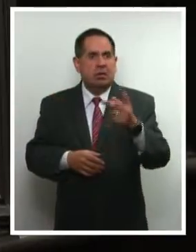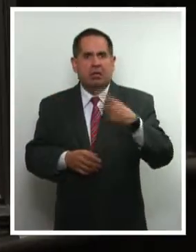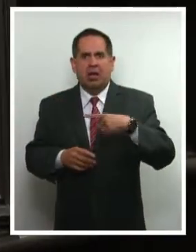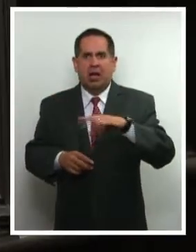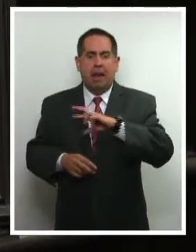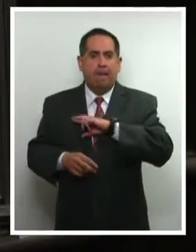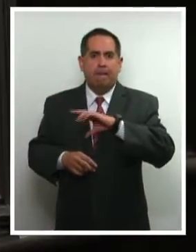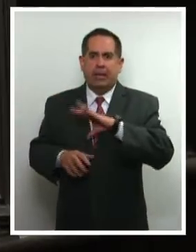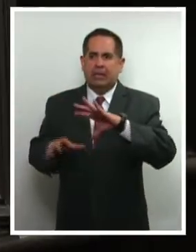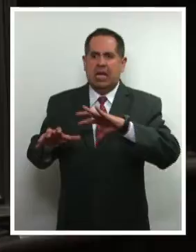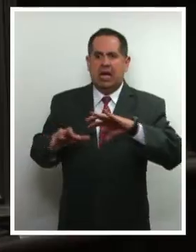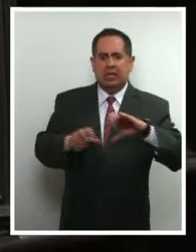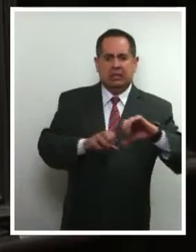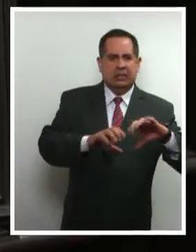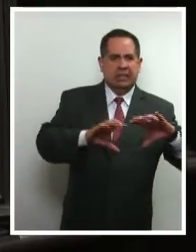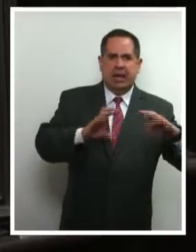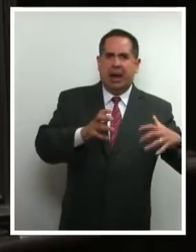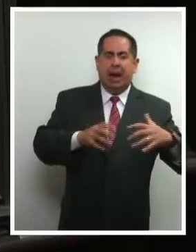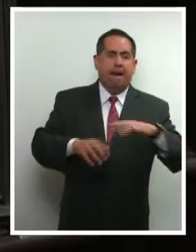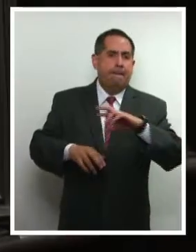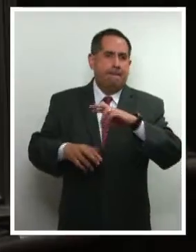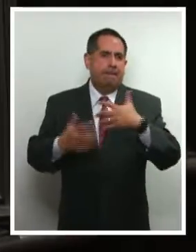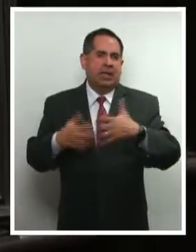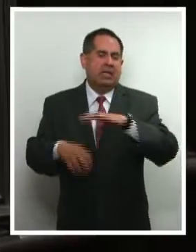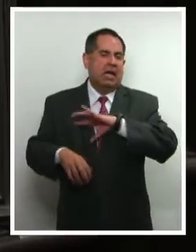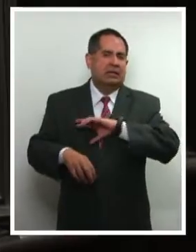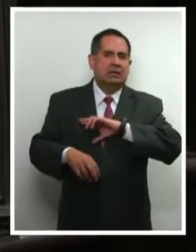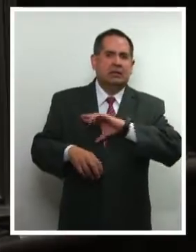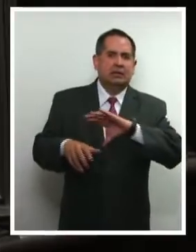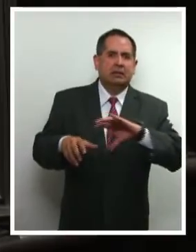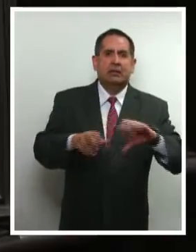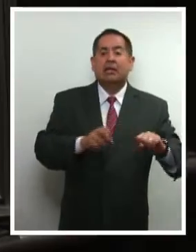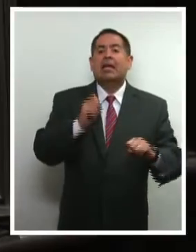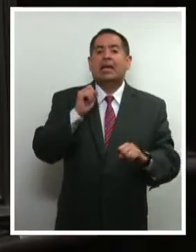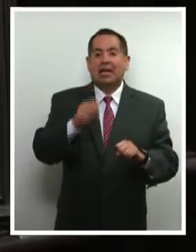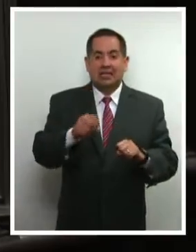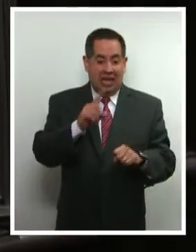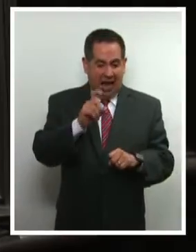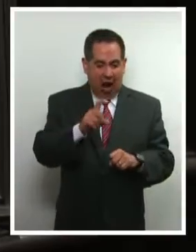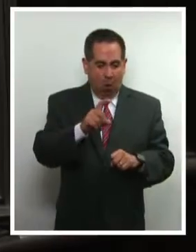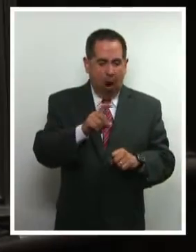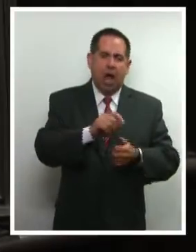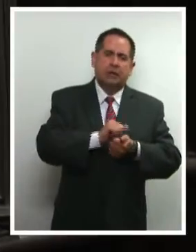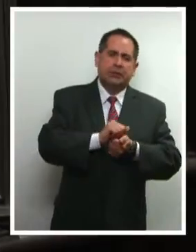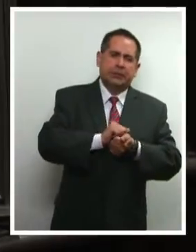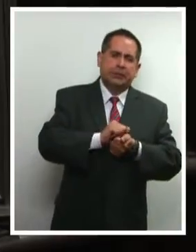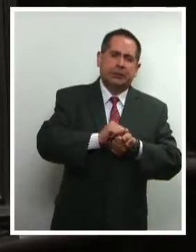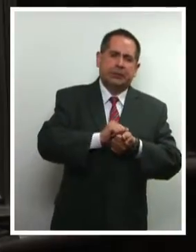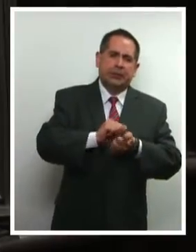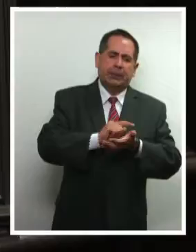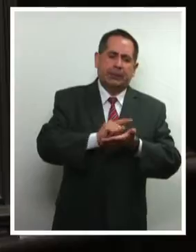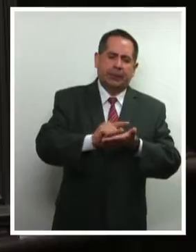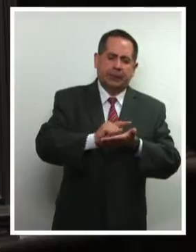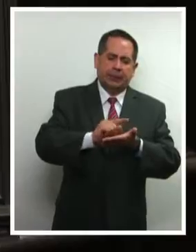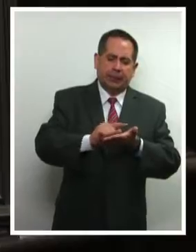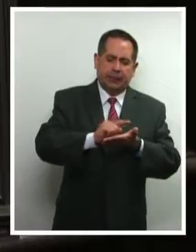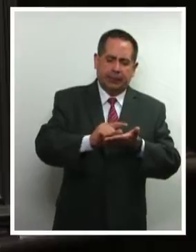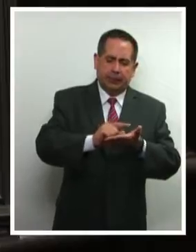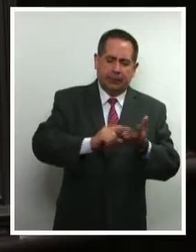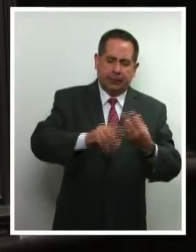privatizadores, de las empresas, va a ser el tratamiento del agua, que van